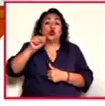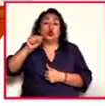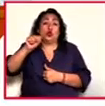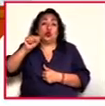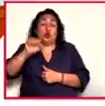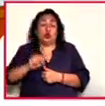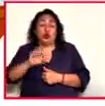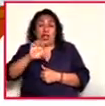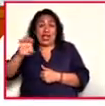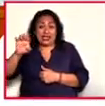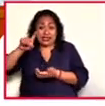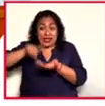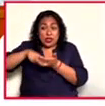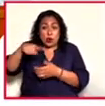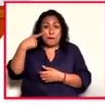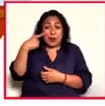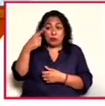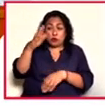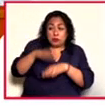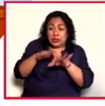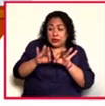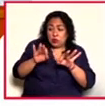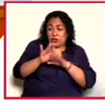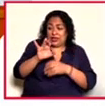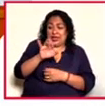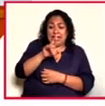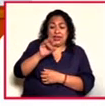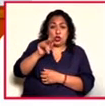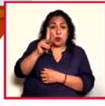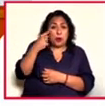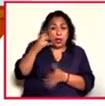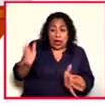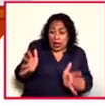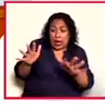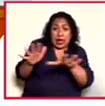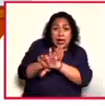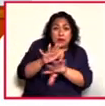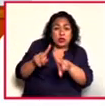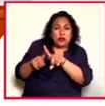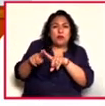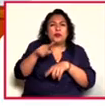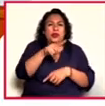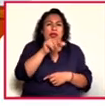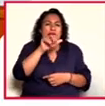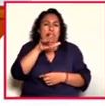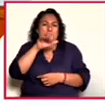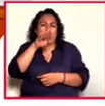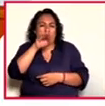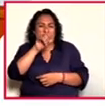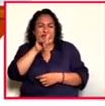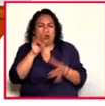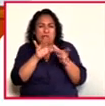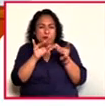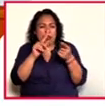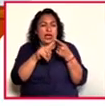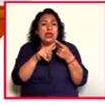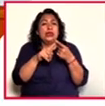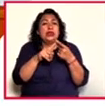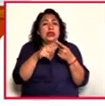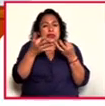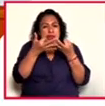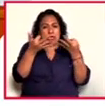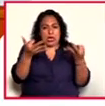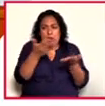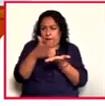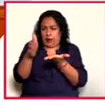su verdadera dimensión al impulsar diversos cambios. Son tres de ellos los que Armando Bartra destaca: el reparto de tierras y un liderazgo